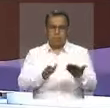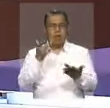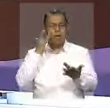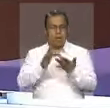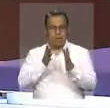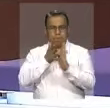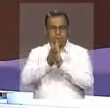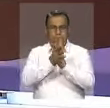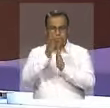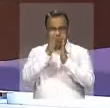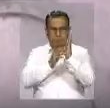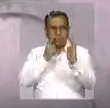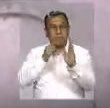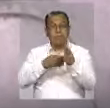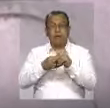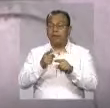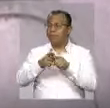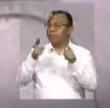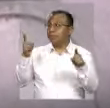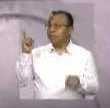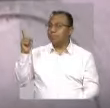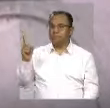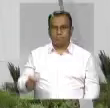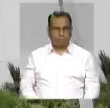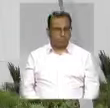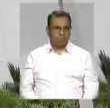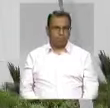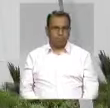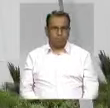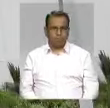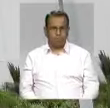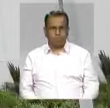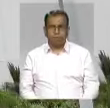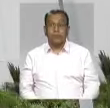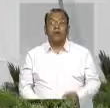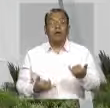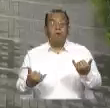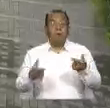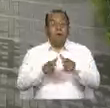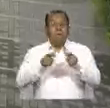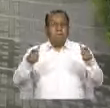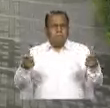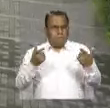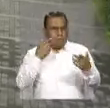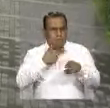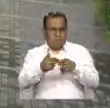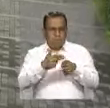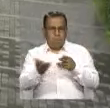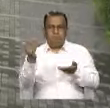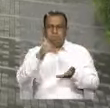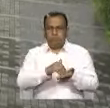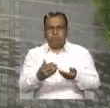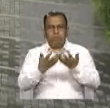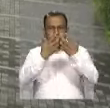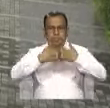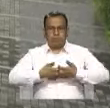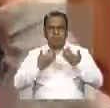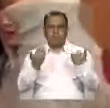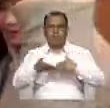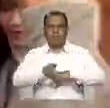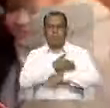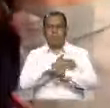damos detalles. Los mataderos municipales del país están cada vez más cerca de volver a funcionar. Ya